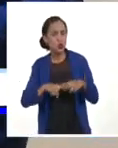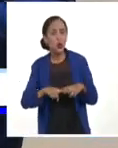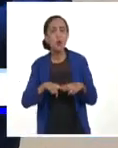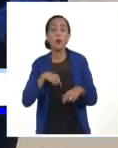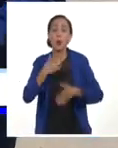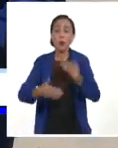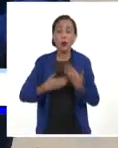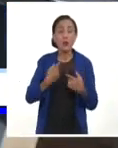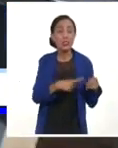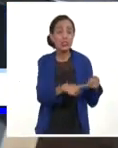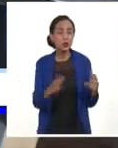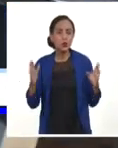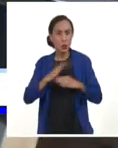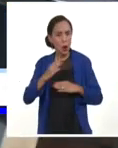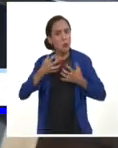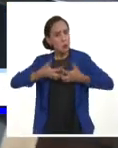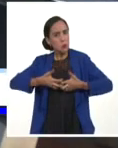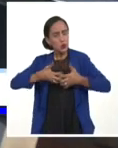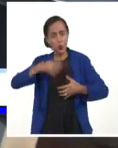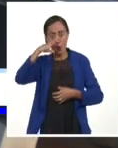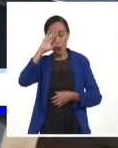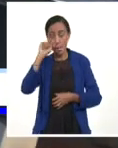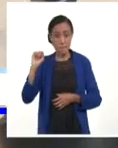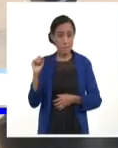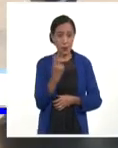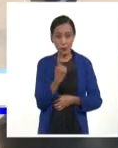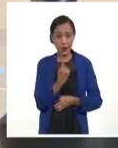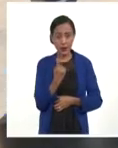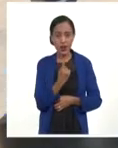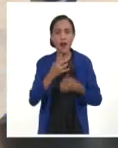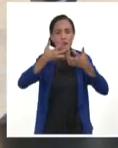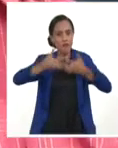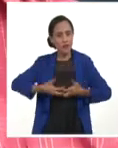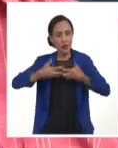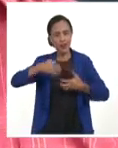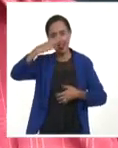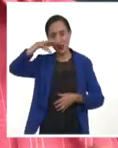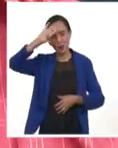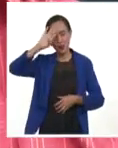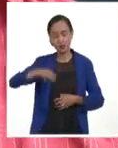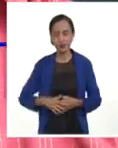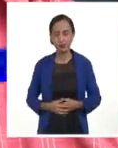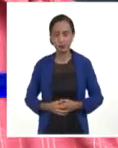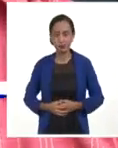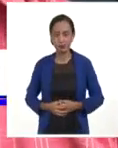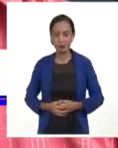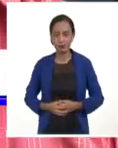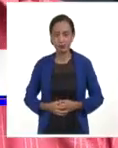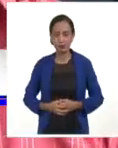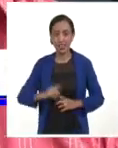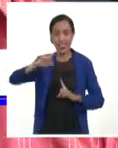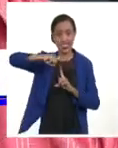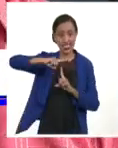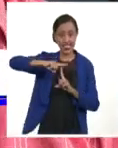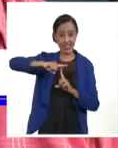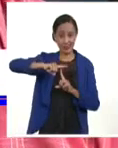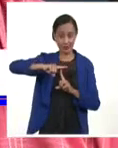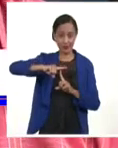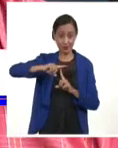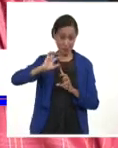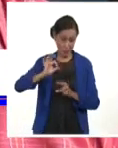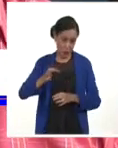de recursos. Por vez primera, fabricados en Cuba. Las conocidas T para colocar las